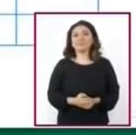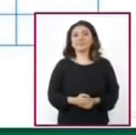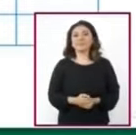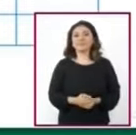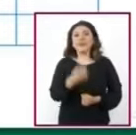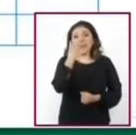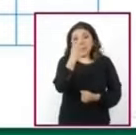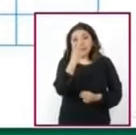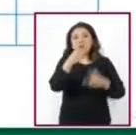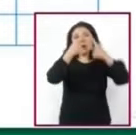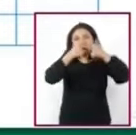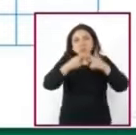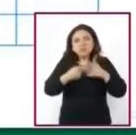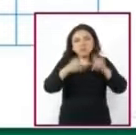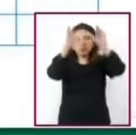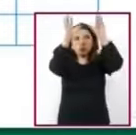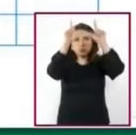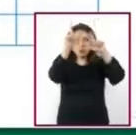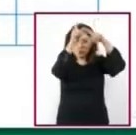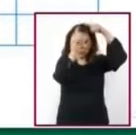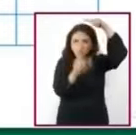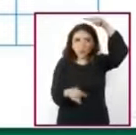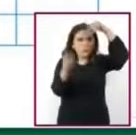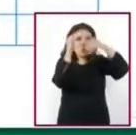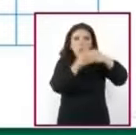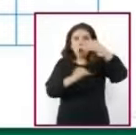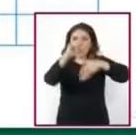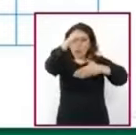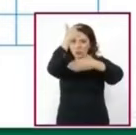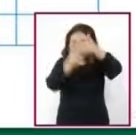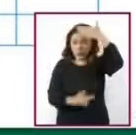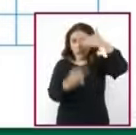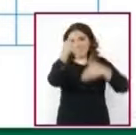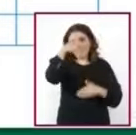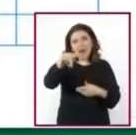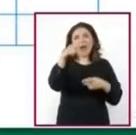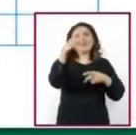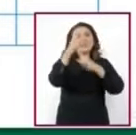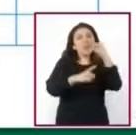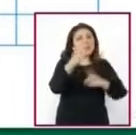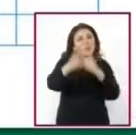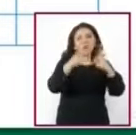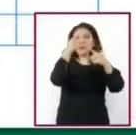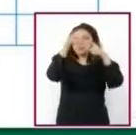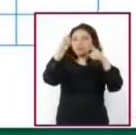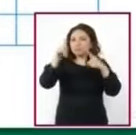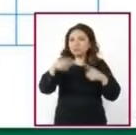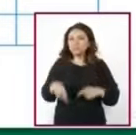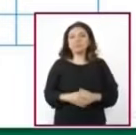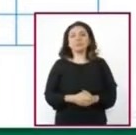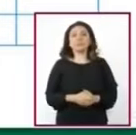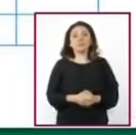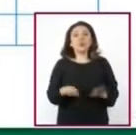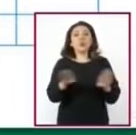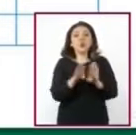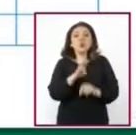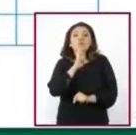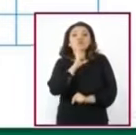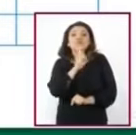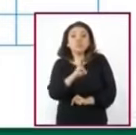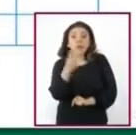0.276. Y así se calcula la frecuencia relativa decimal para los demás deportes. Y para calcular